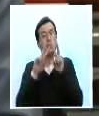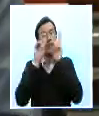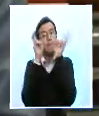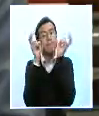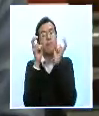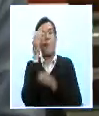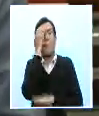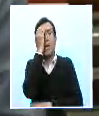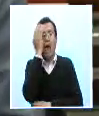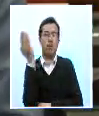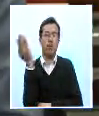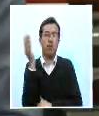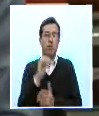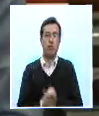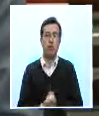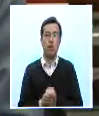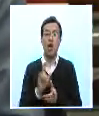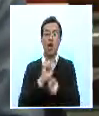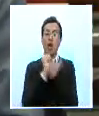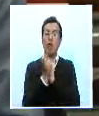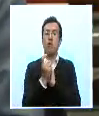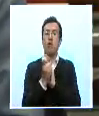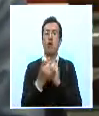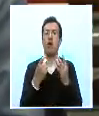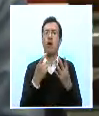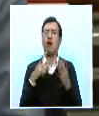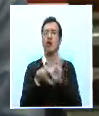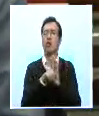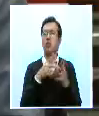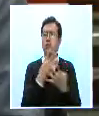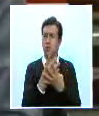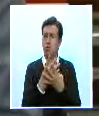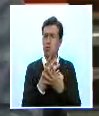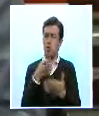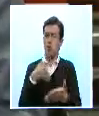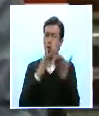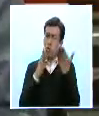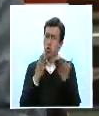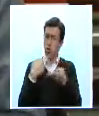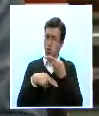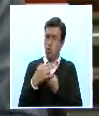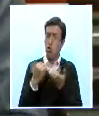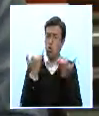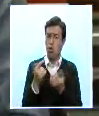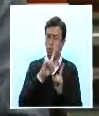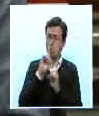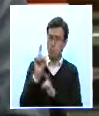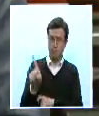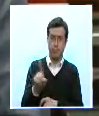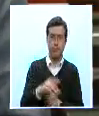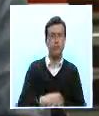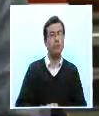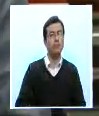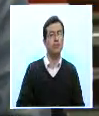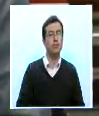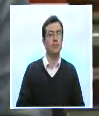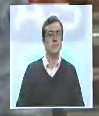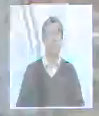piratas la reforma al coi apuntará al pequeño comercio informal es una de las preguntas que absolver hemos de inmediato